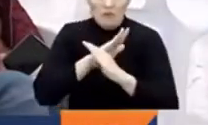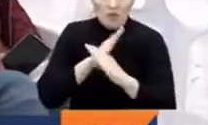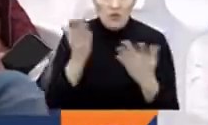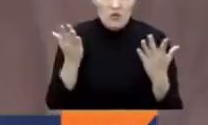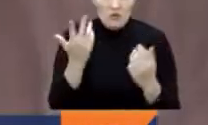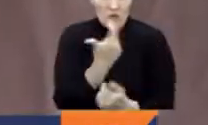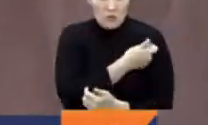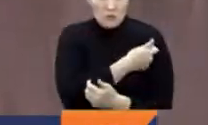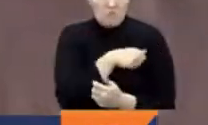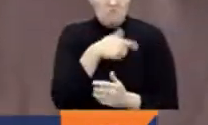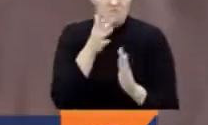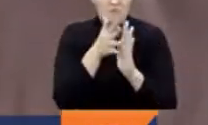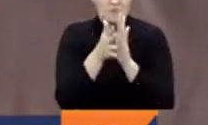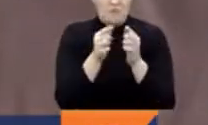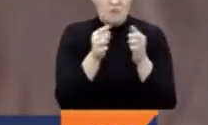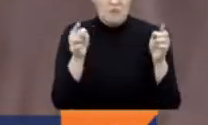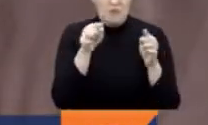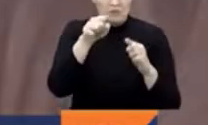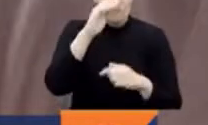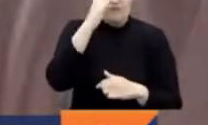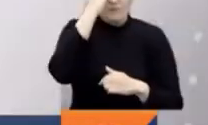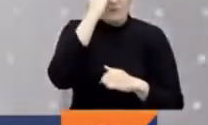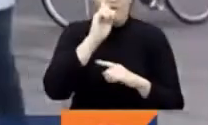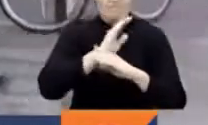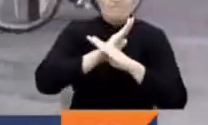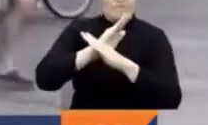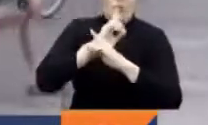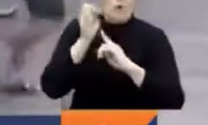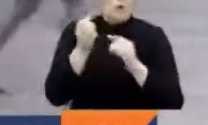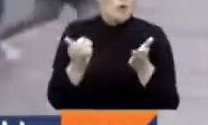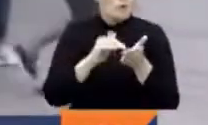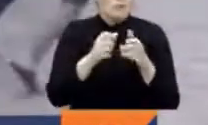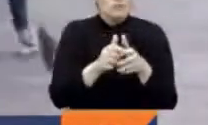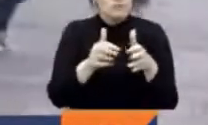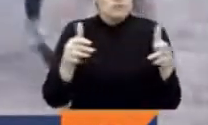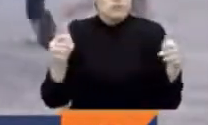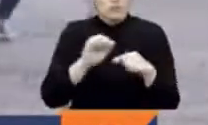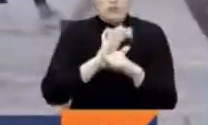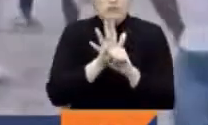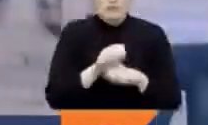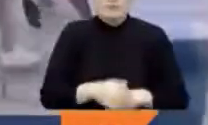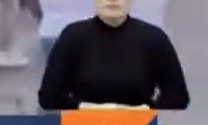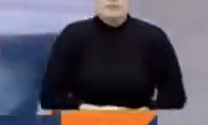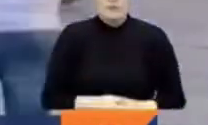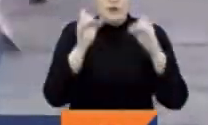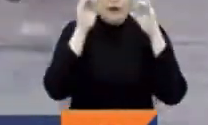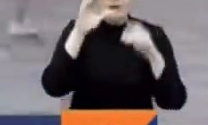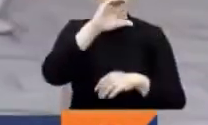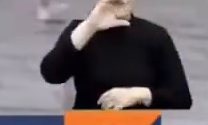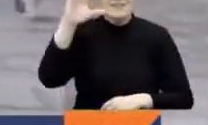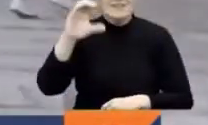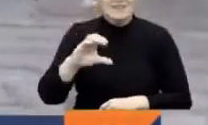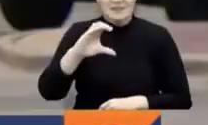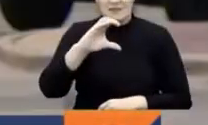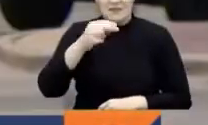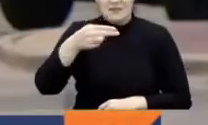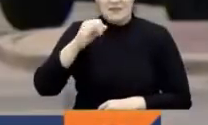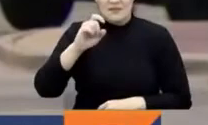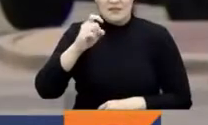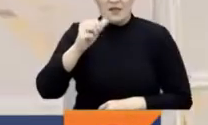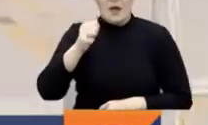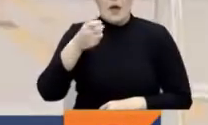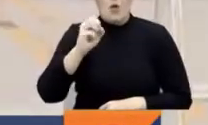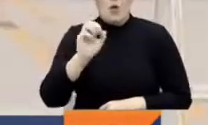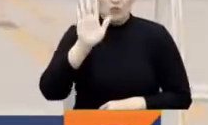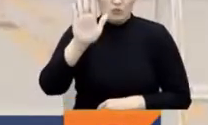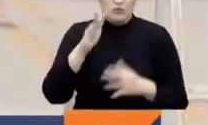necesita para ayudar a frenar el repunte del coronavirus. Tragedia en Chicago. 6 muertos y 24 heridos